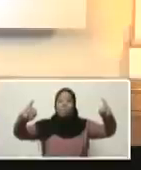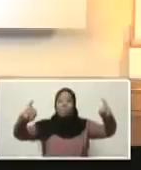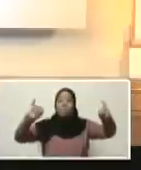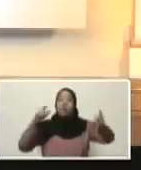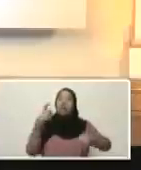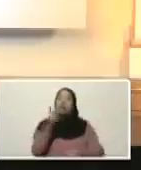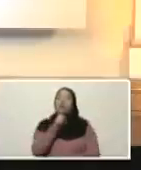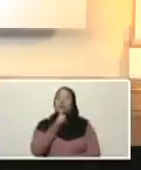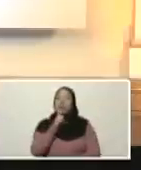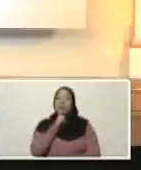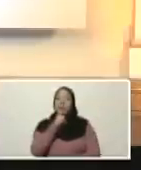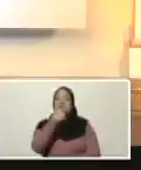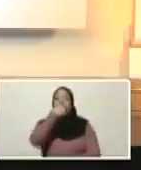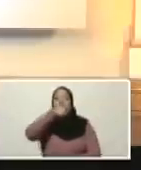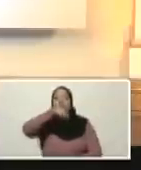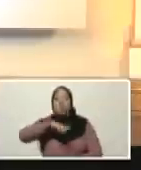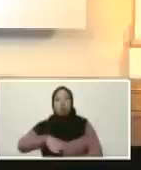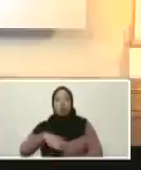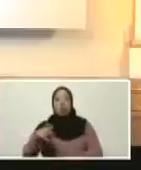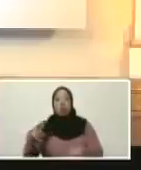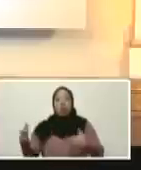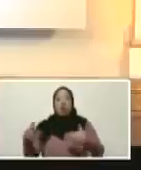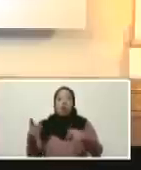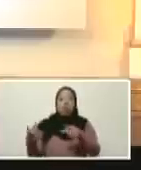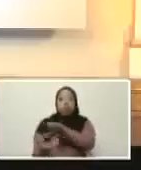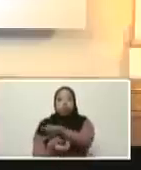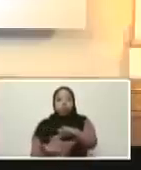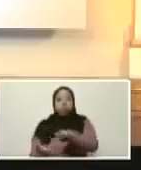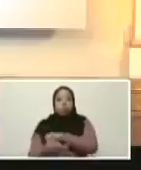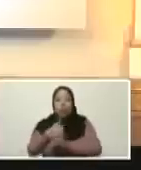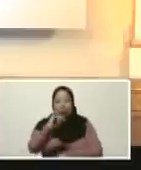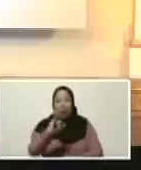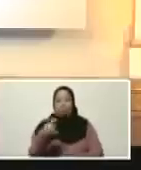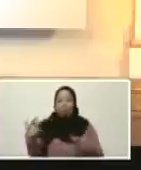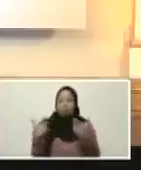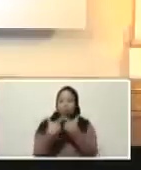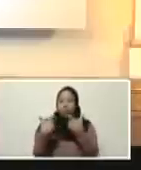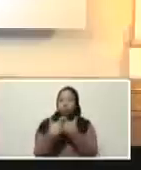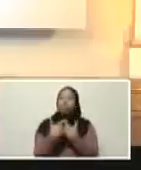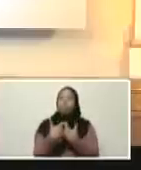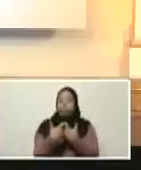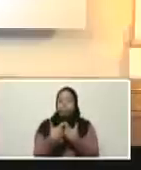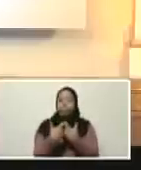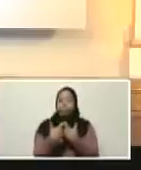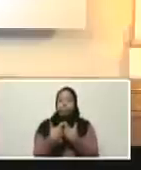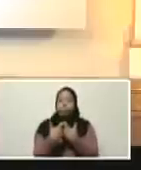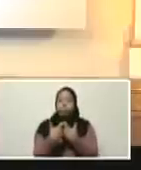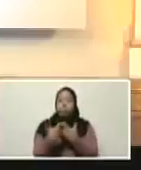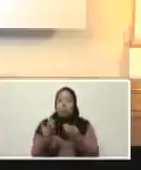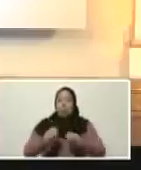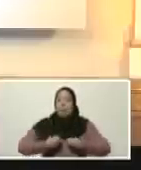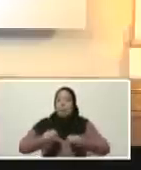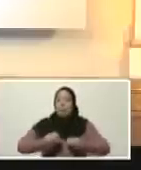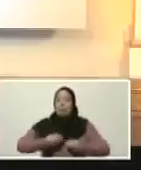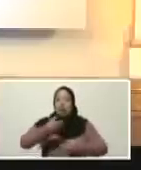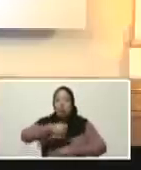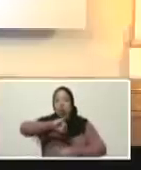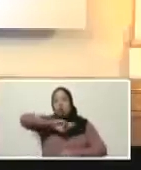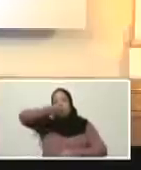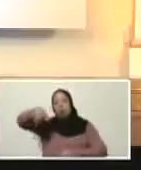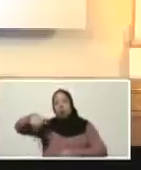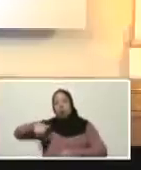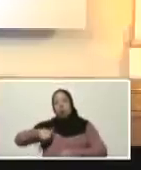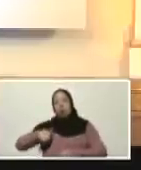sido un hecho estático y cerrado. Es una posibilidad viva que exige de nosotros